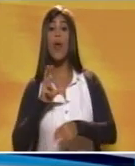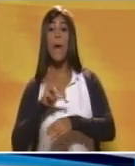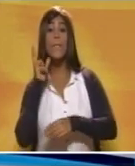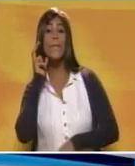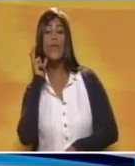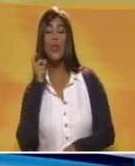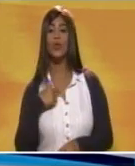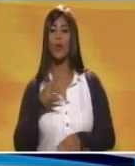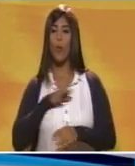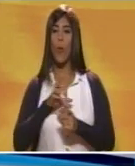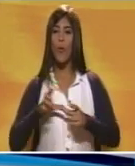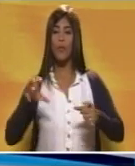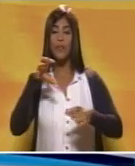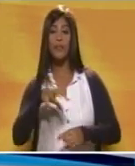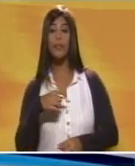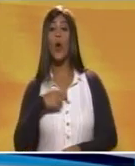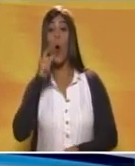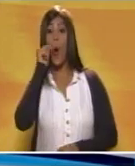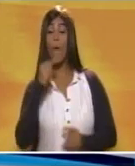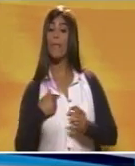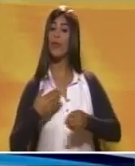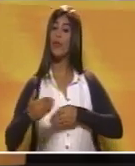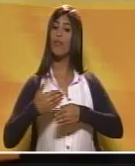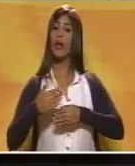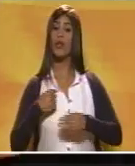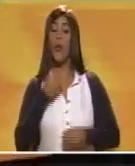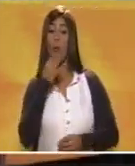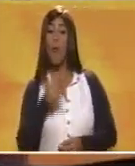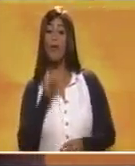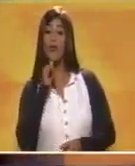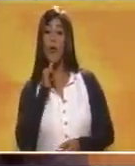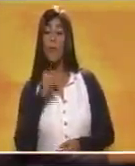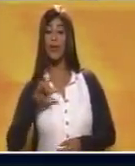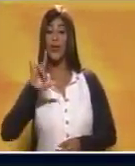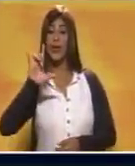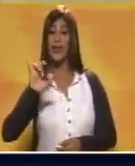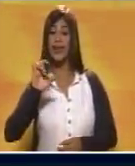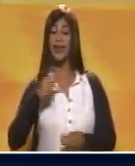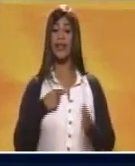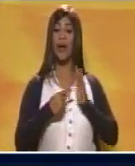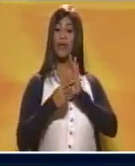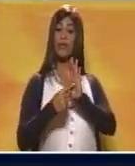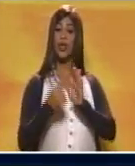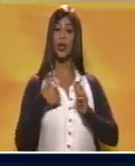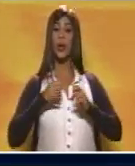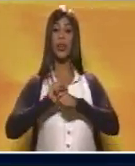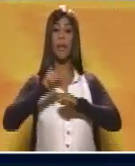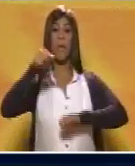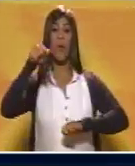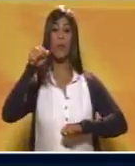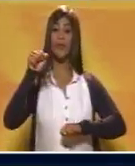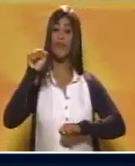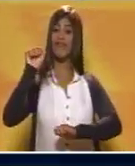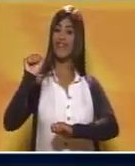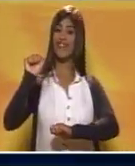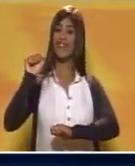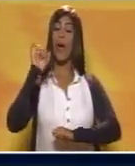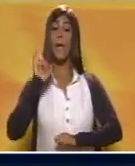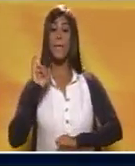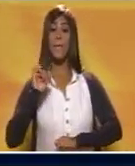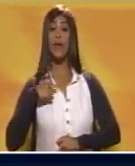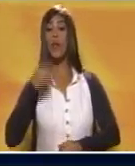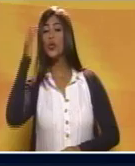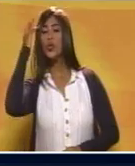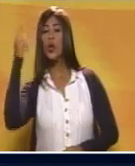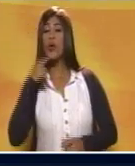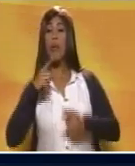Berklee. Justin compartió la buena noticia mediante una imagen en Instagram con la investidura mostrando su diploma. Y expresó que ningún sueño es